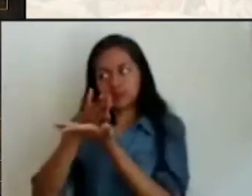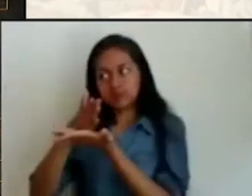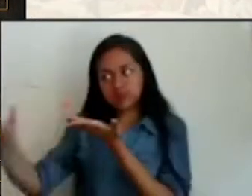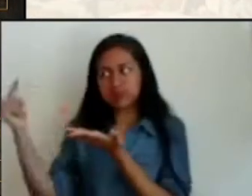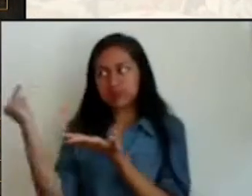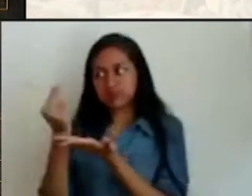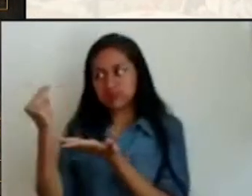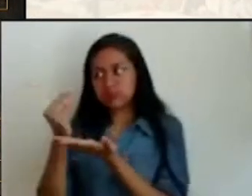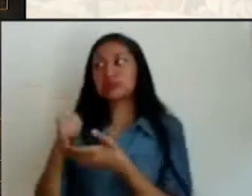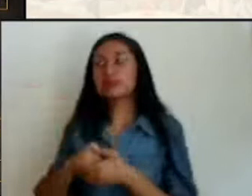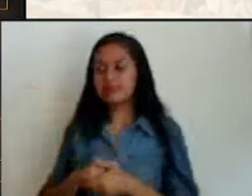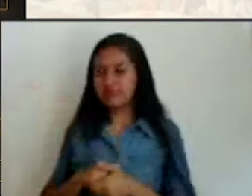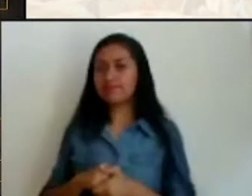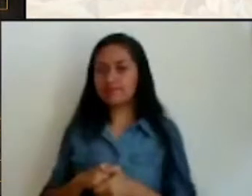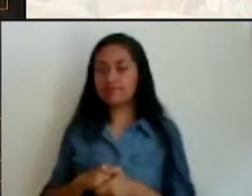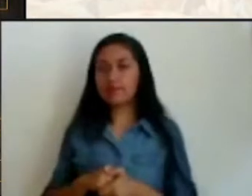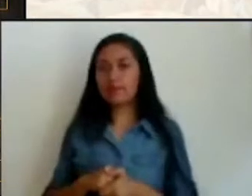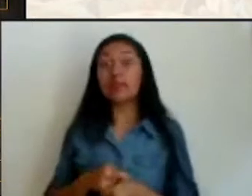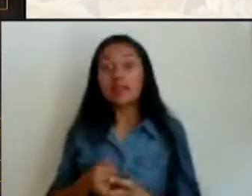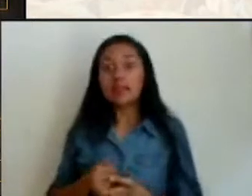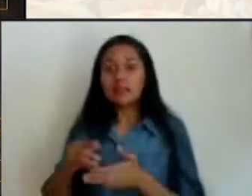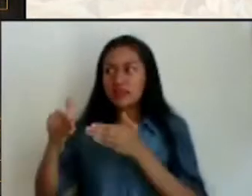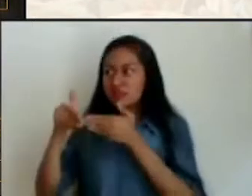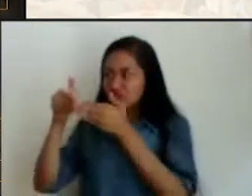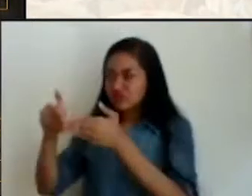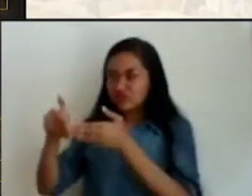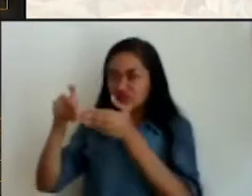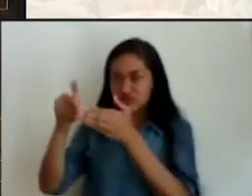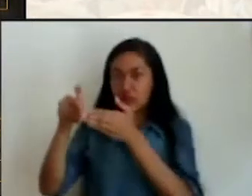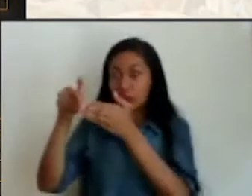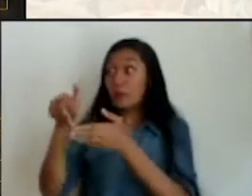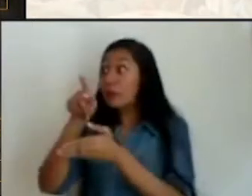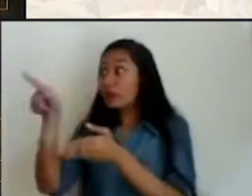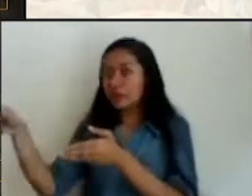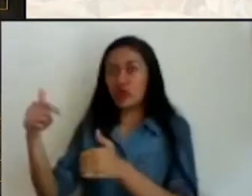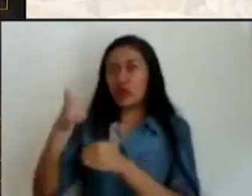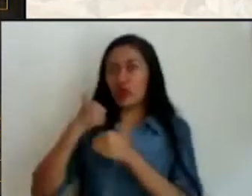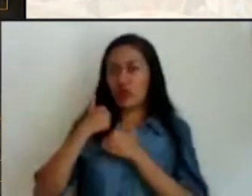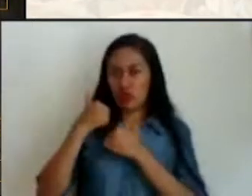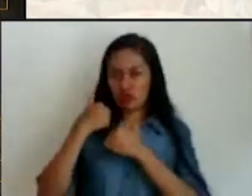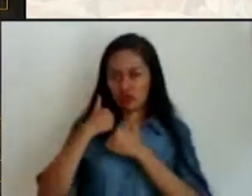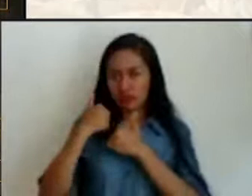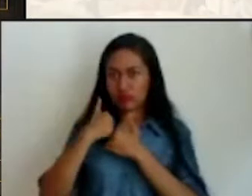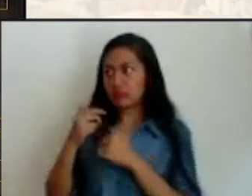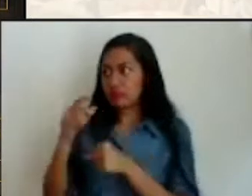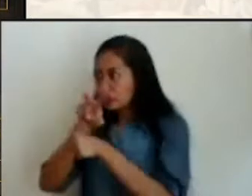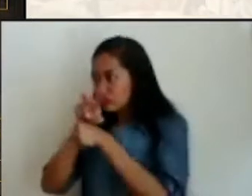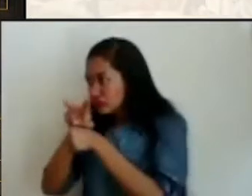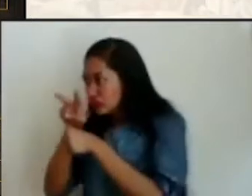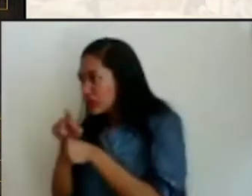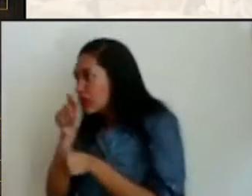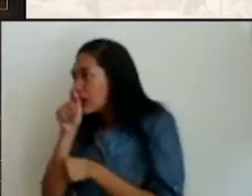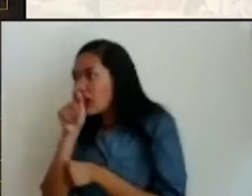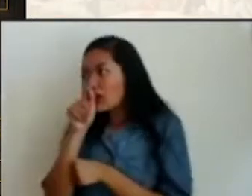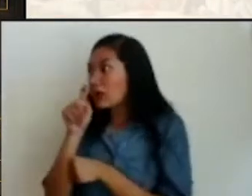y hace una barraca para los soldados que van a vigilar, barcos que vigilan para que nadie se